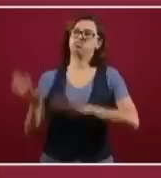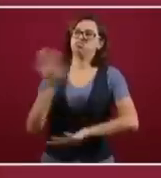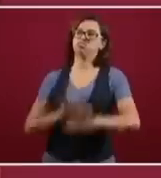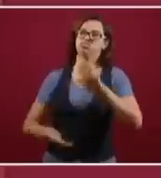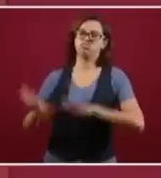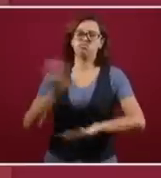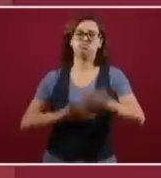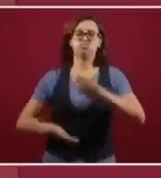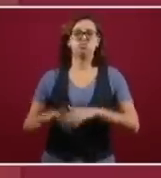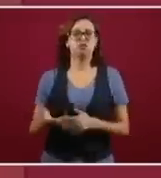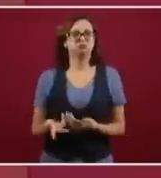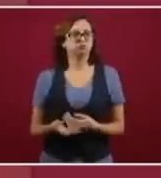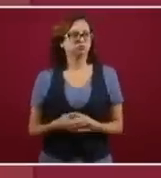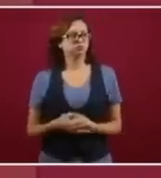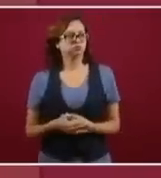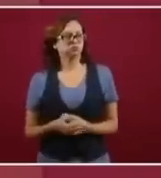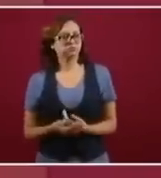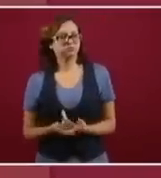con